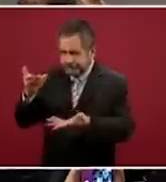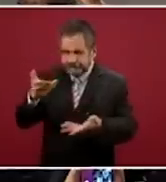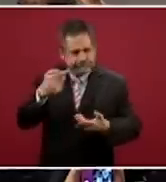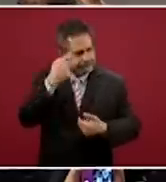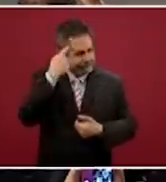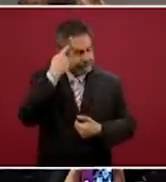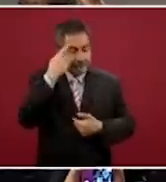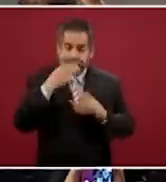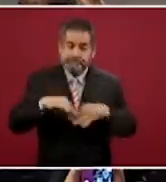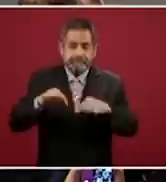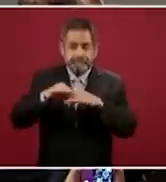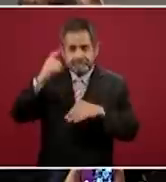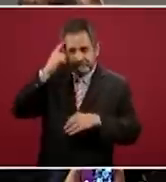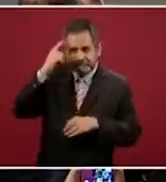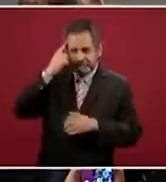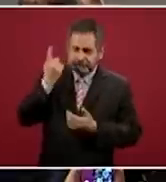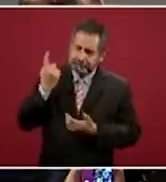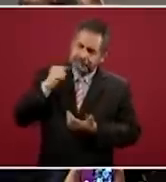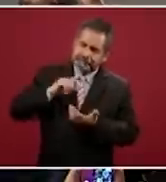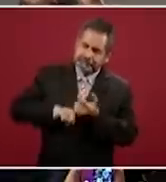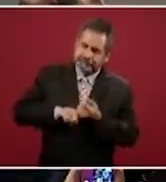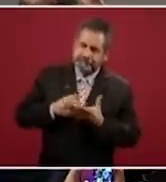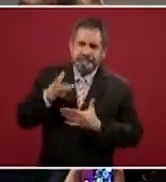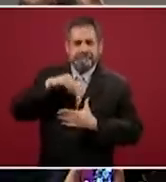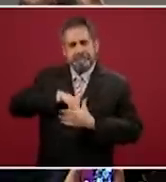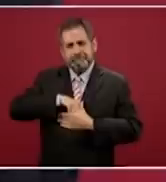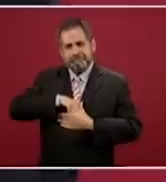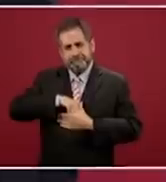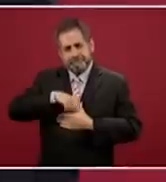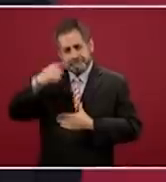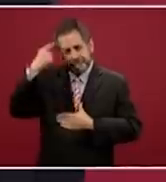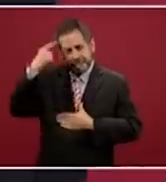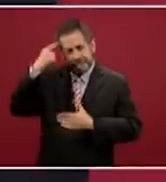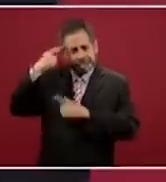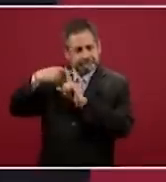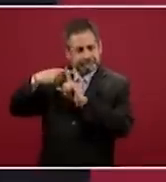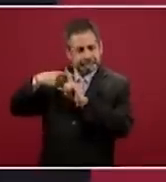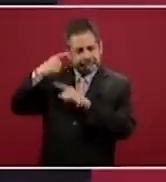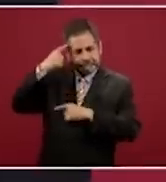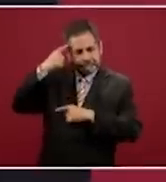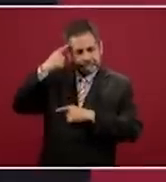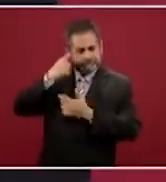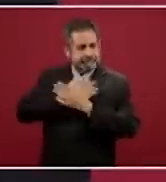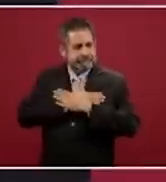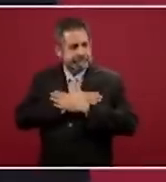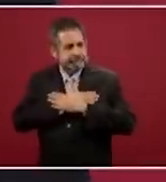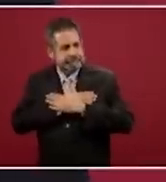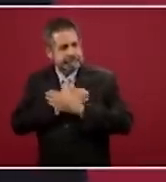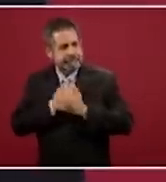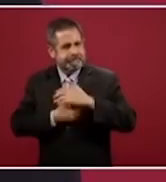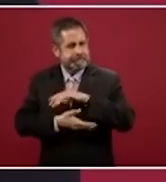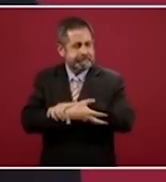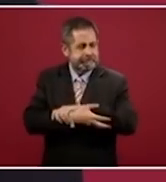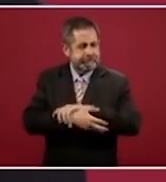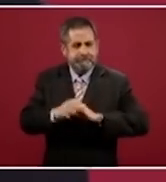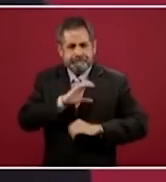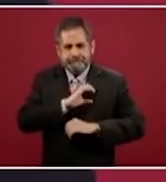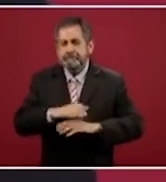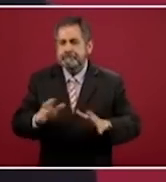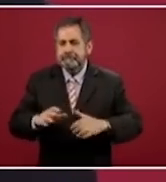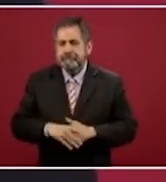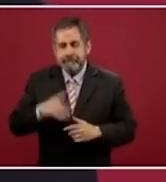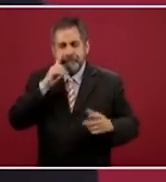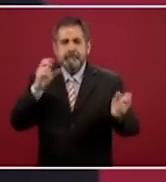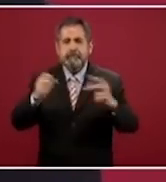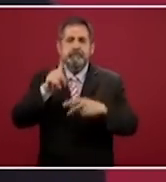importante, internalizar ese pensamiento de amor y de fraternidad. Bueno,